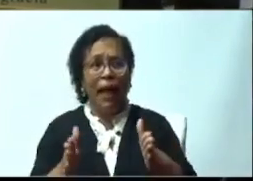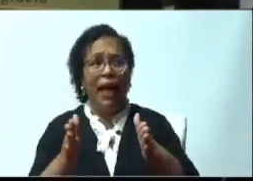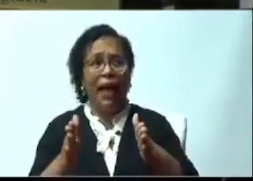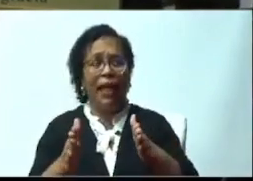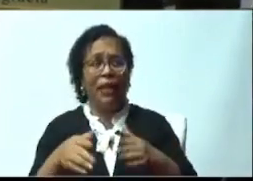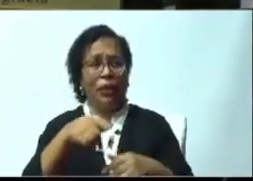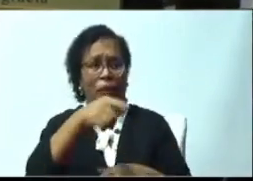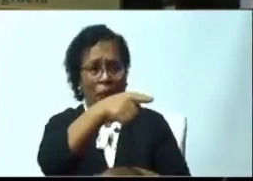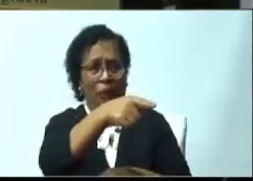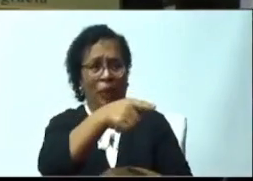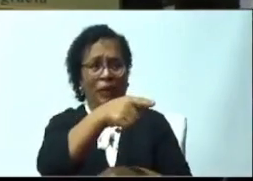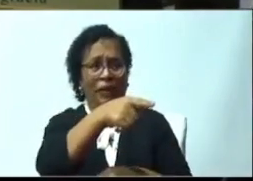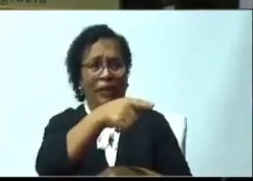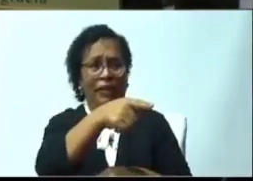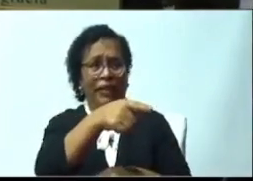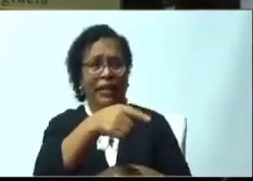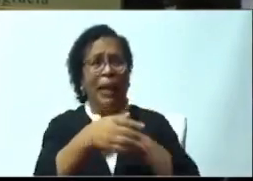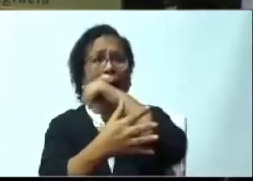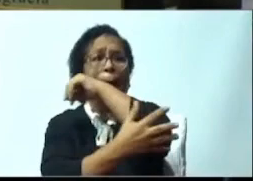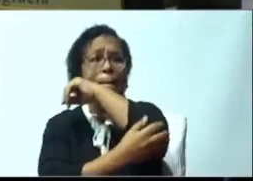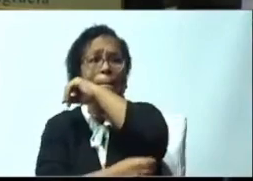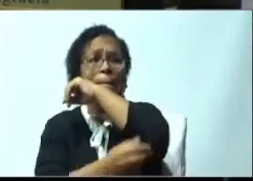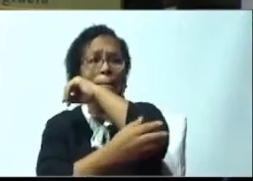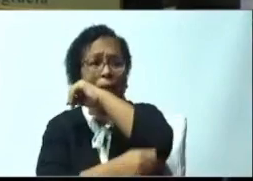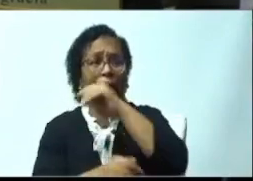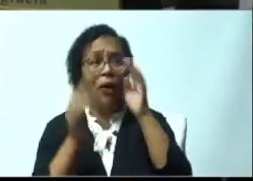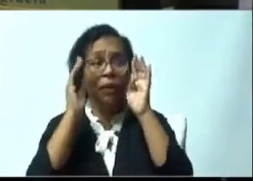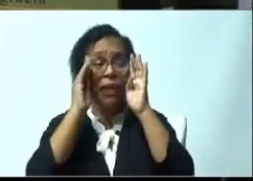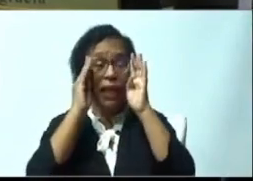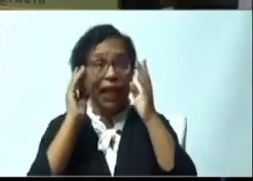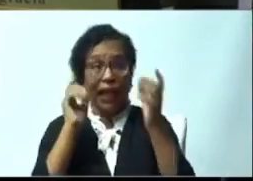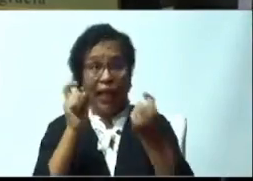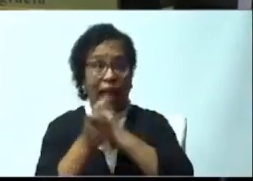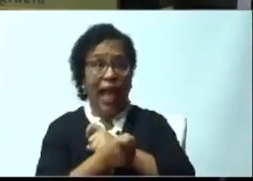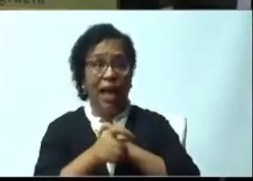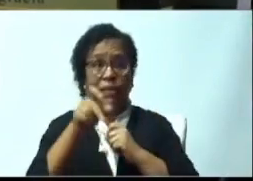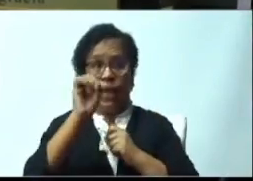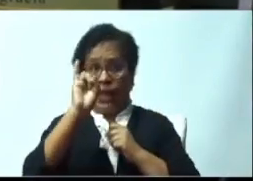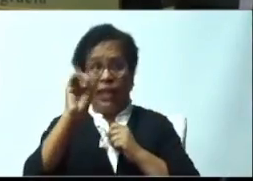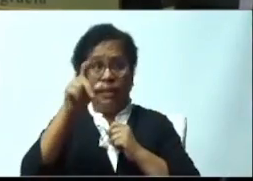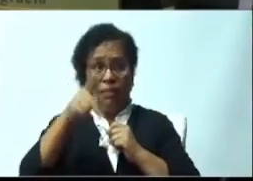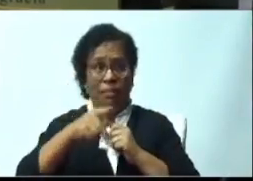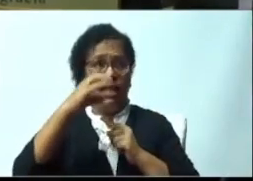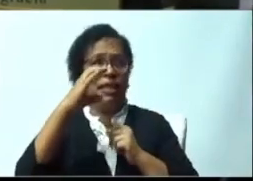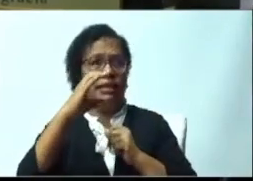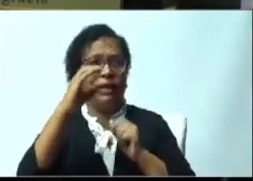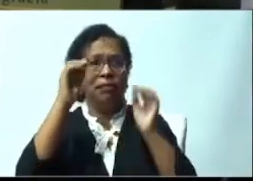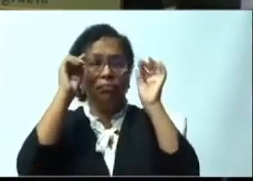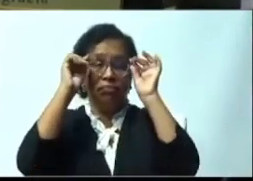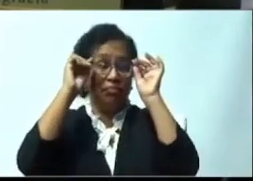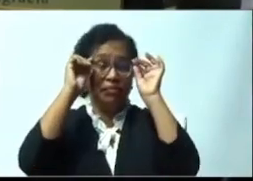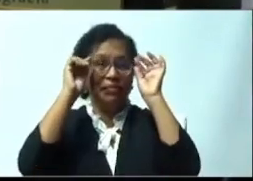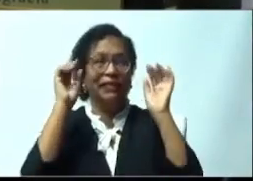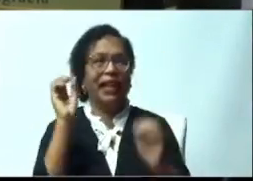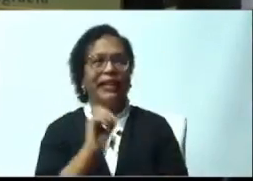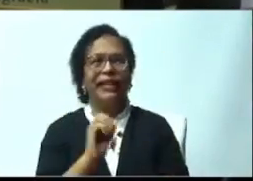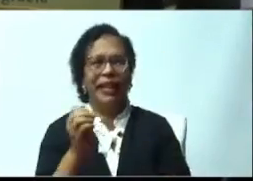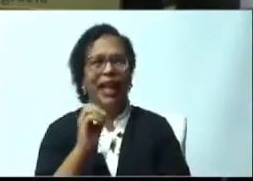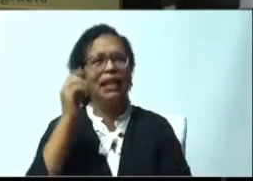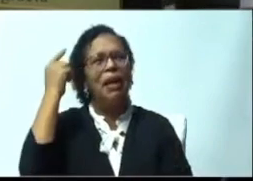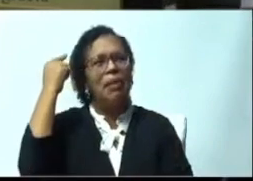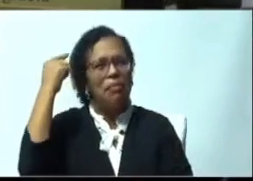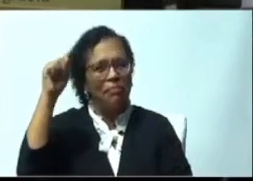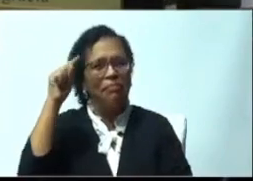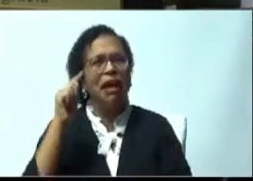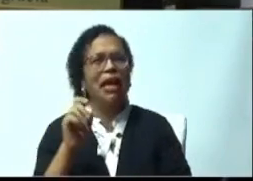el IPC para que más de 500.000 trabajadores puedan recibir casi 15.000 millones de pesos en